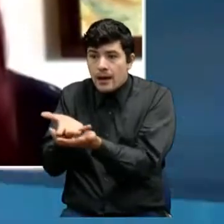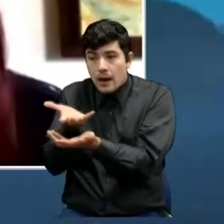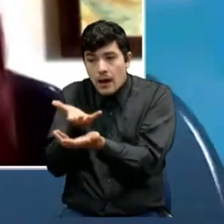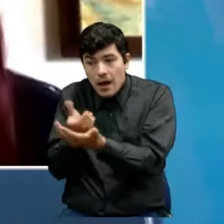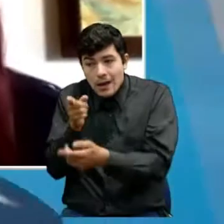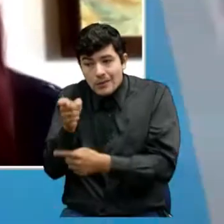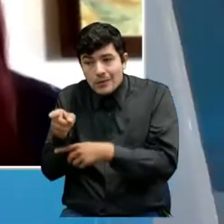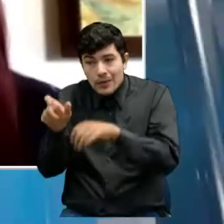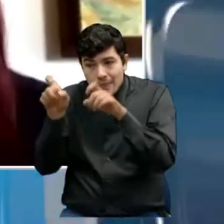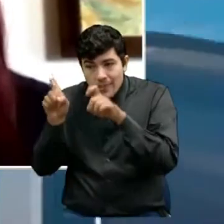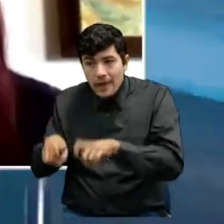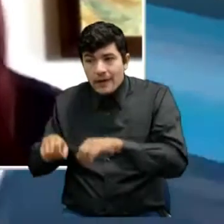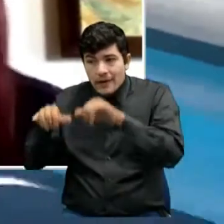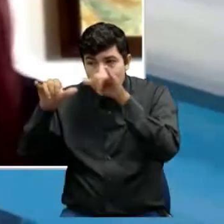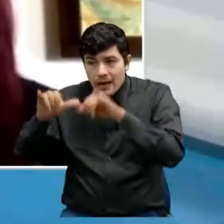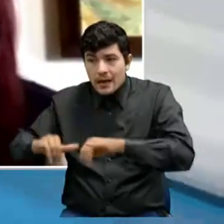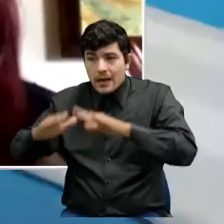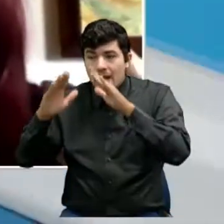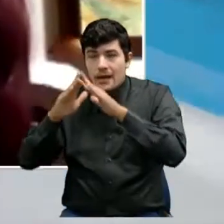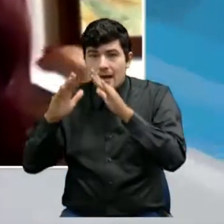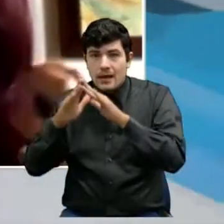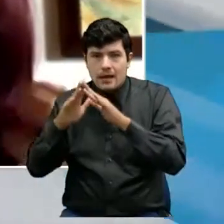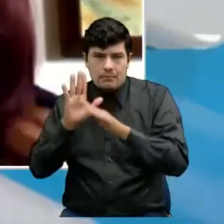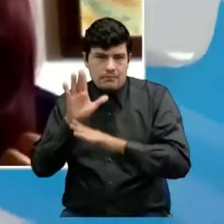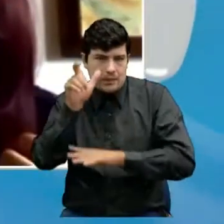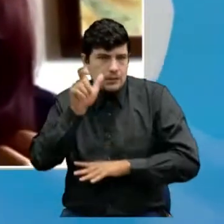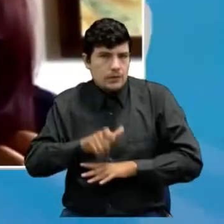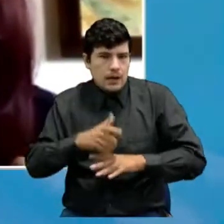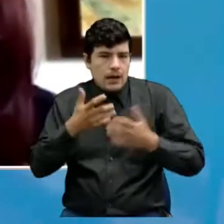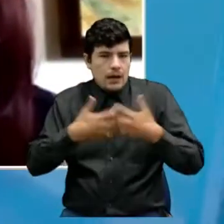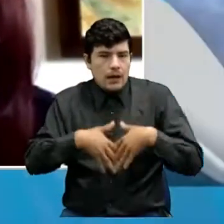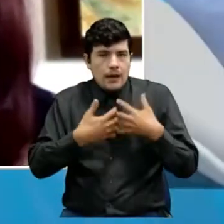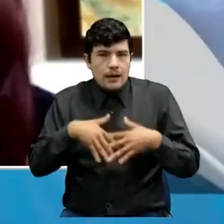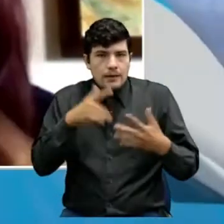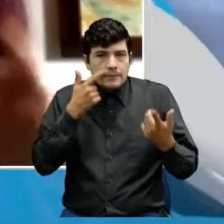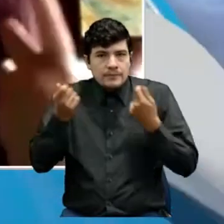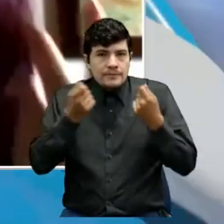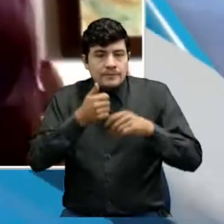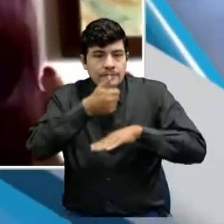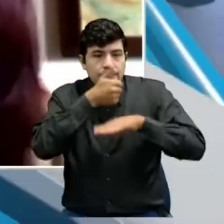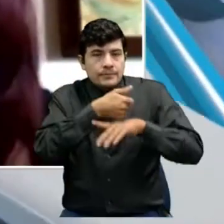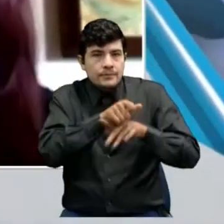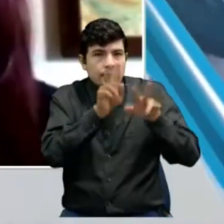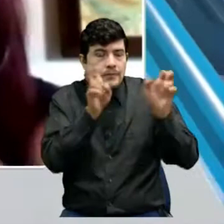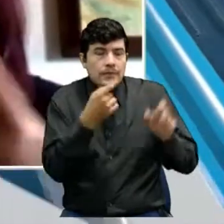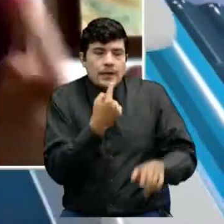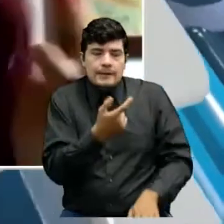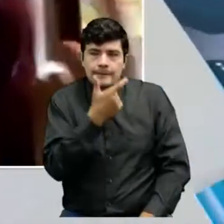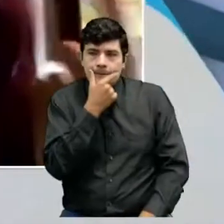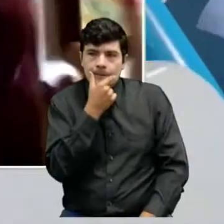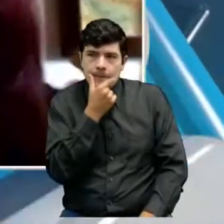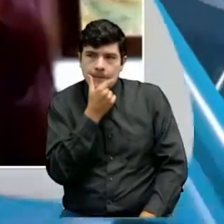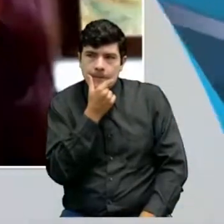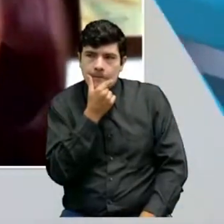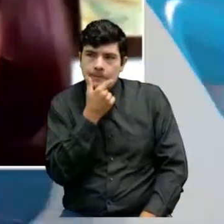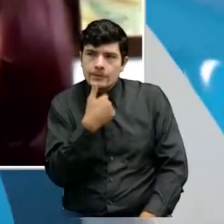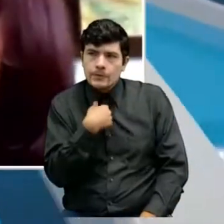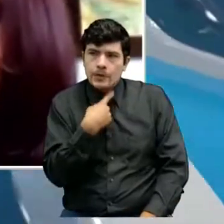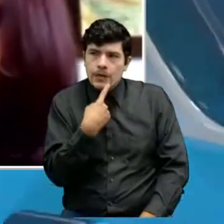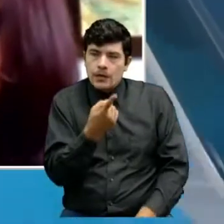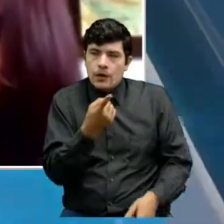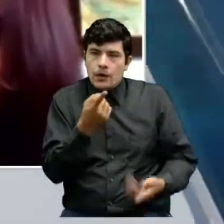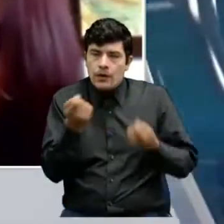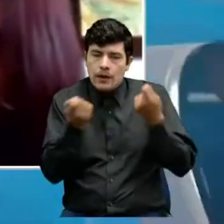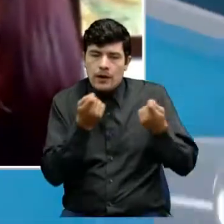debe estar en su casa en aislamiento, el empleador debe manejar esto de qué manera. Debe decir, bueno, lo manejo a través de